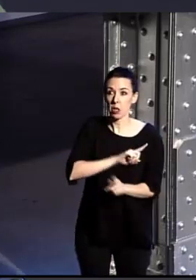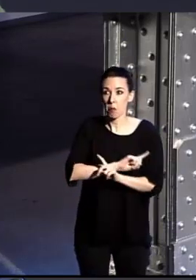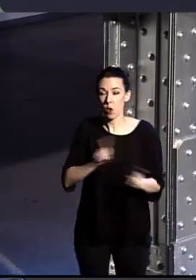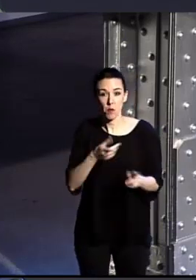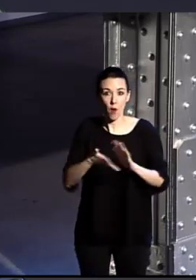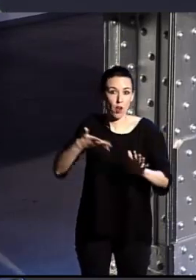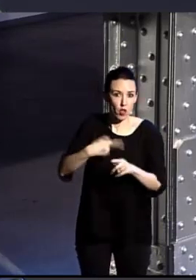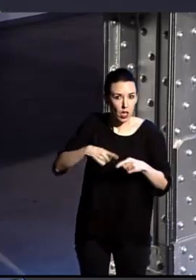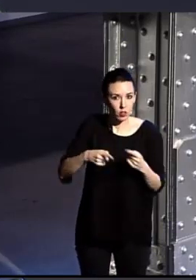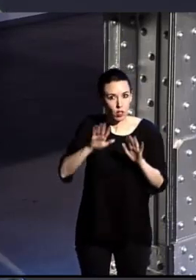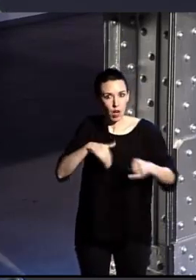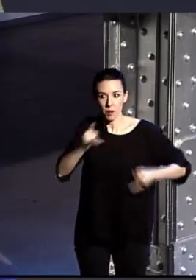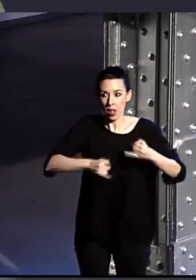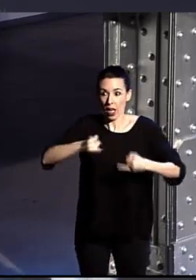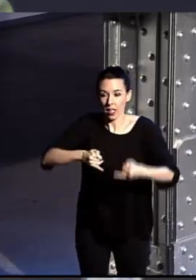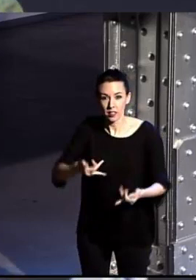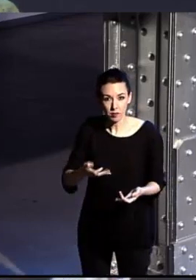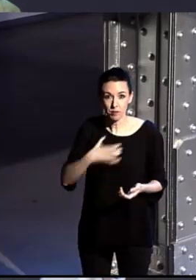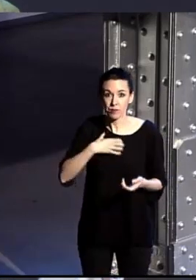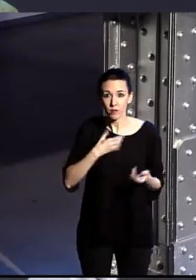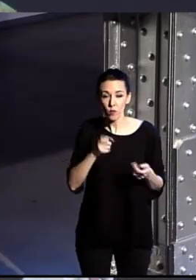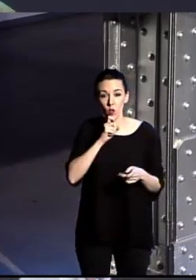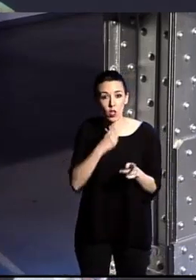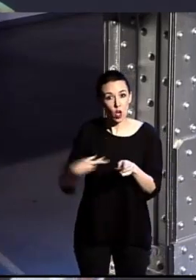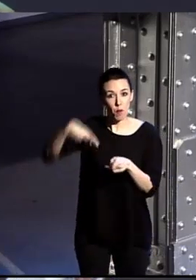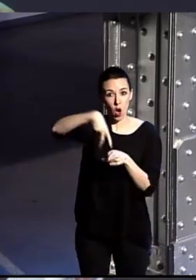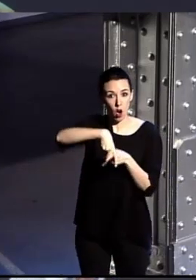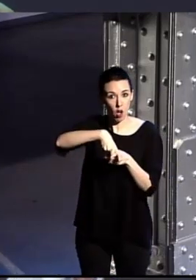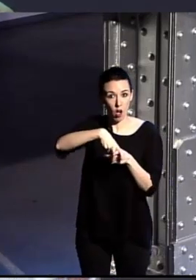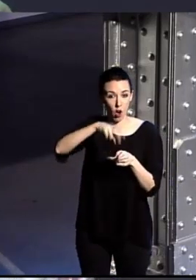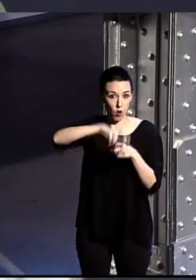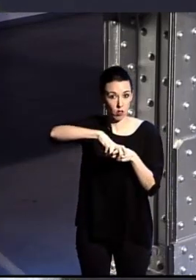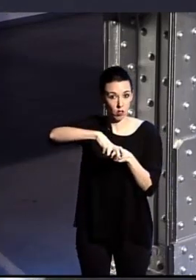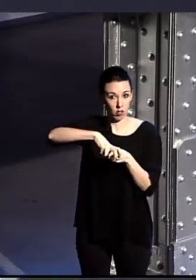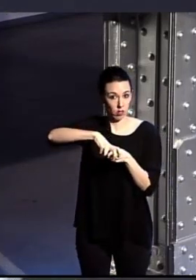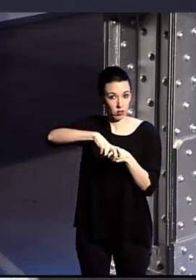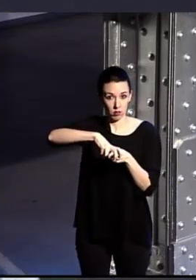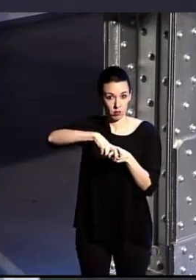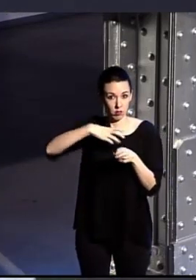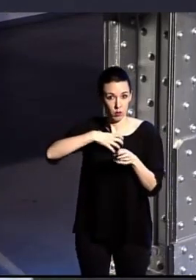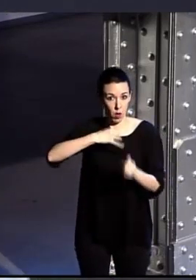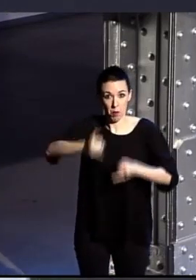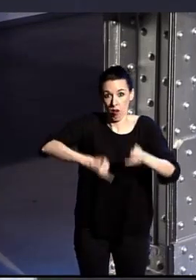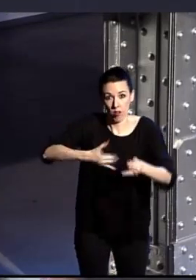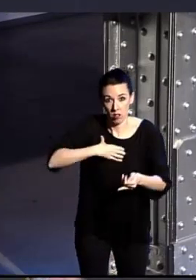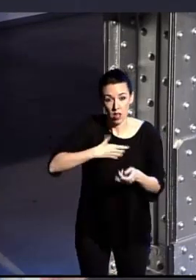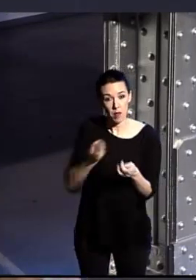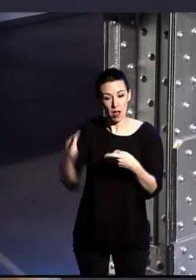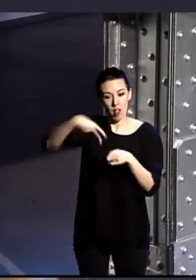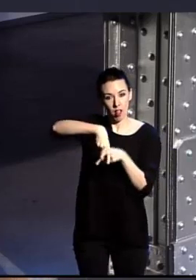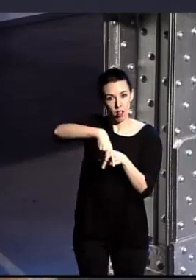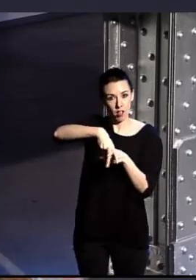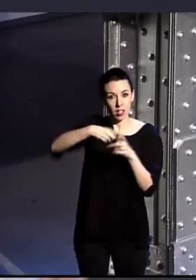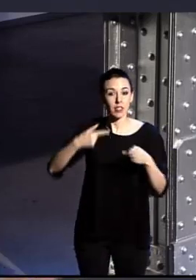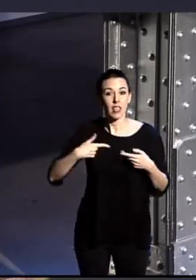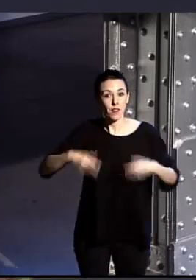Y, lógicamente, como en la bicicleta no se puede montar en Amazona, porque no puedes pedalear, pues tienes que ir a horcajadas, o acortabas